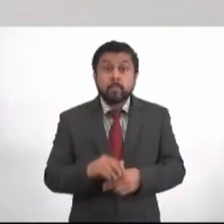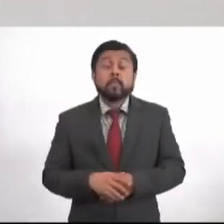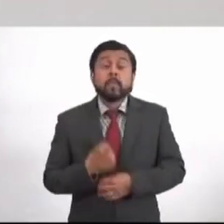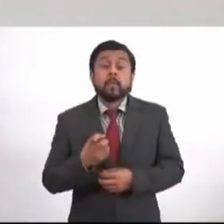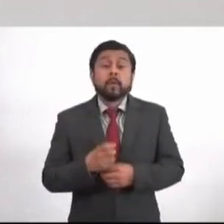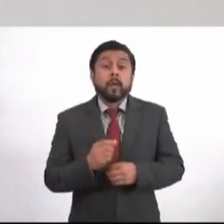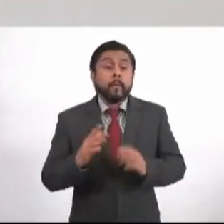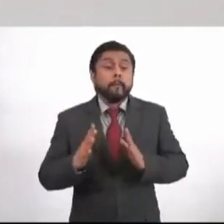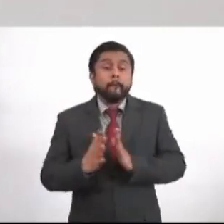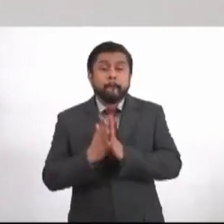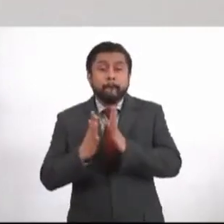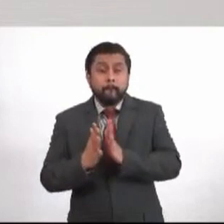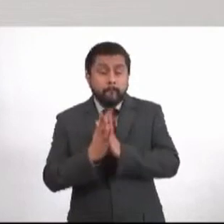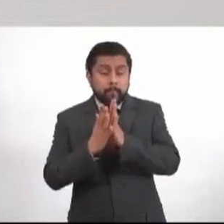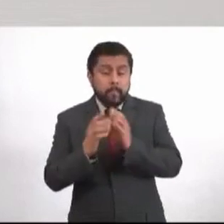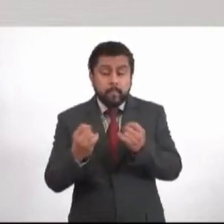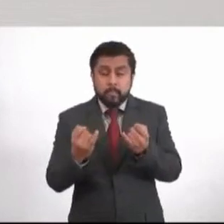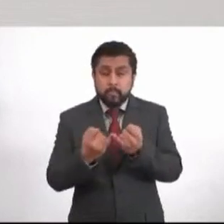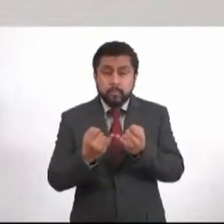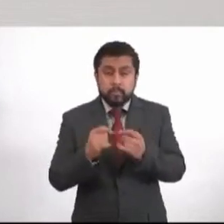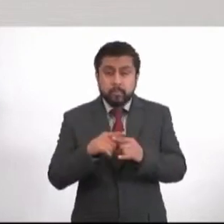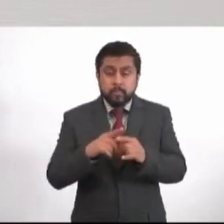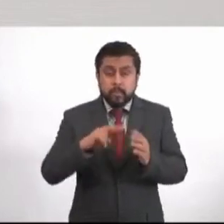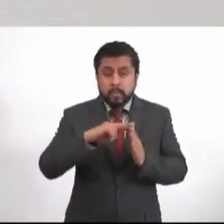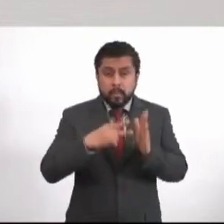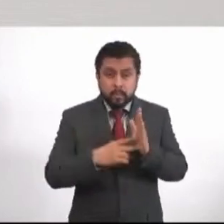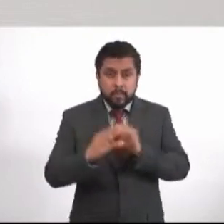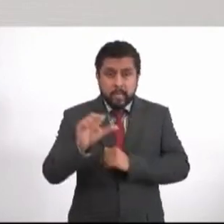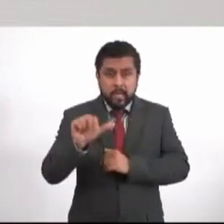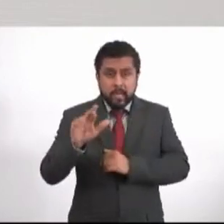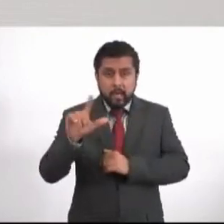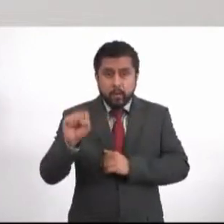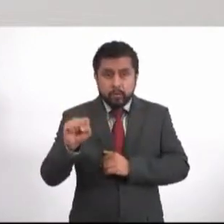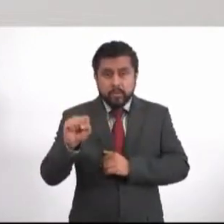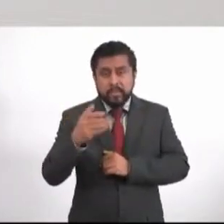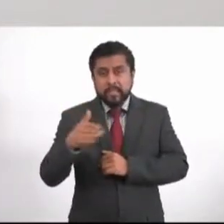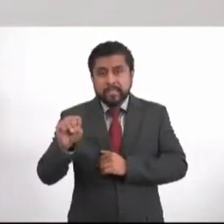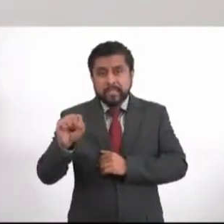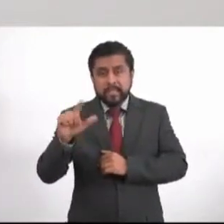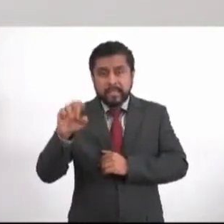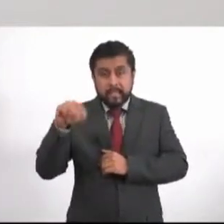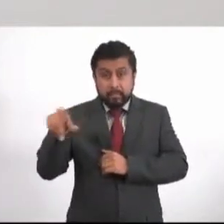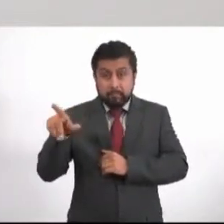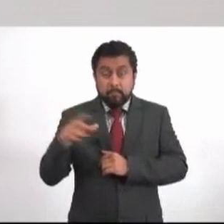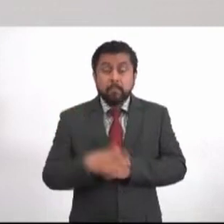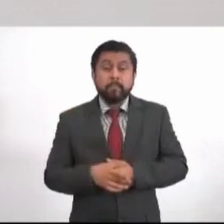esta participación del ingeniero Carlos Slim, de una manera muy